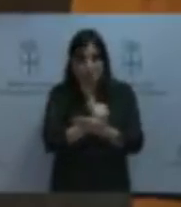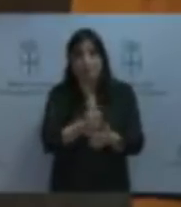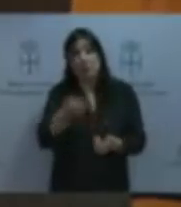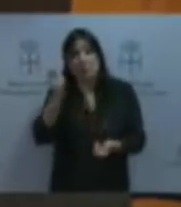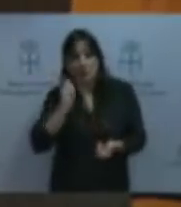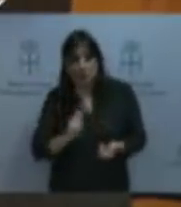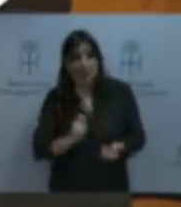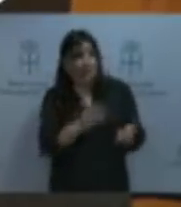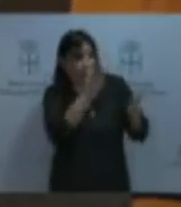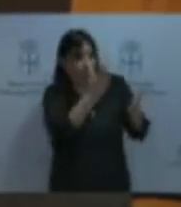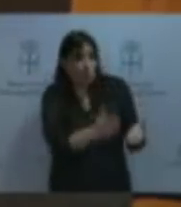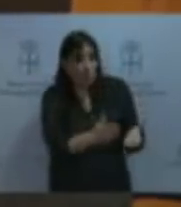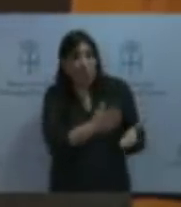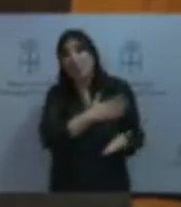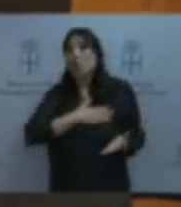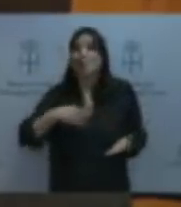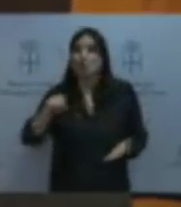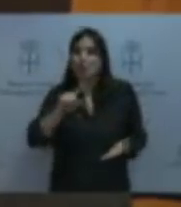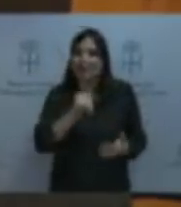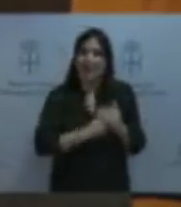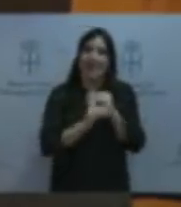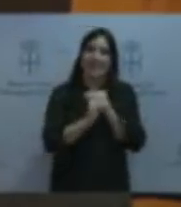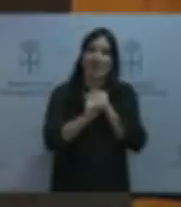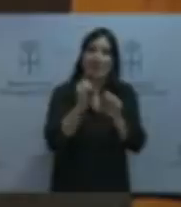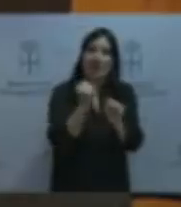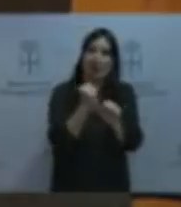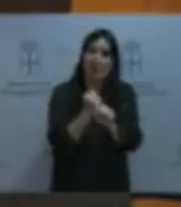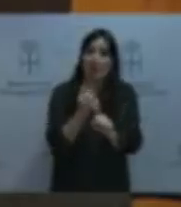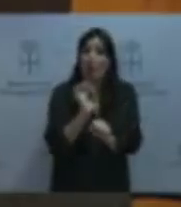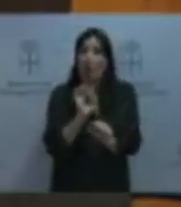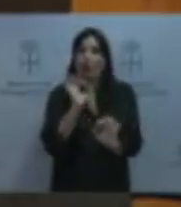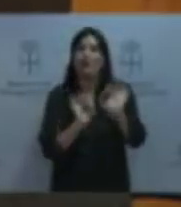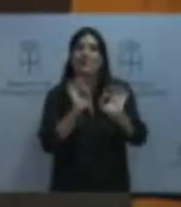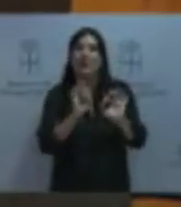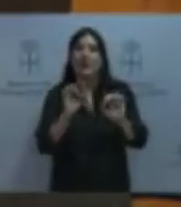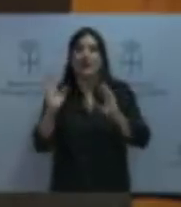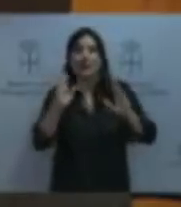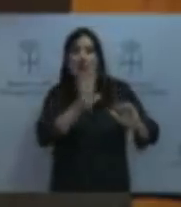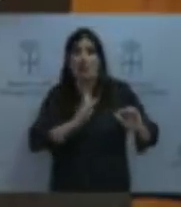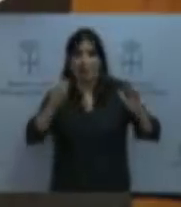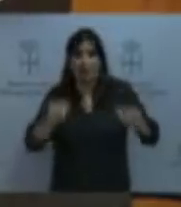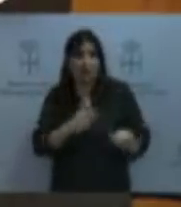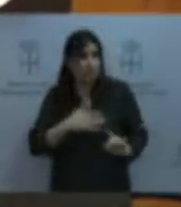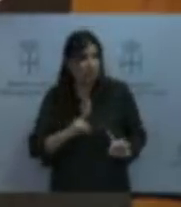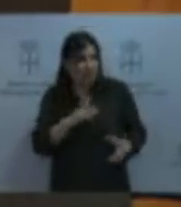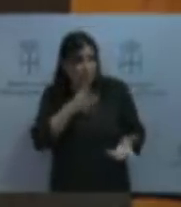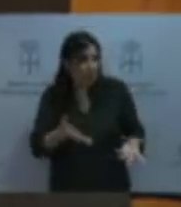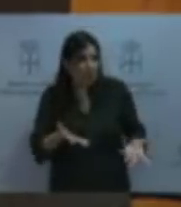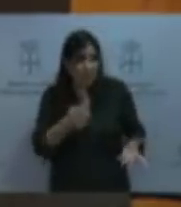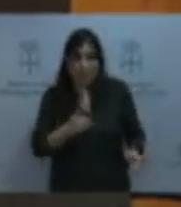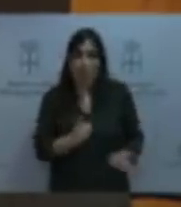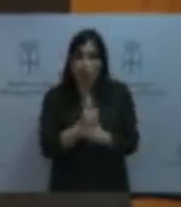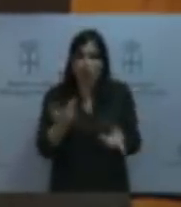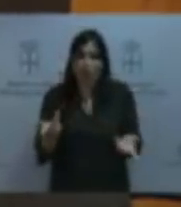estabilice el empleo y se disminuya la tasa de temporalidad. Va totalmente en contra, entiendo, de lo que defiende siempre